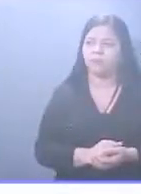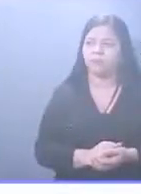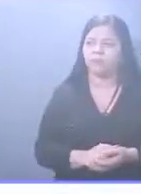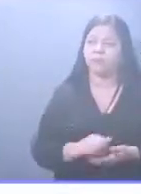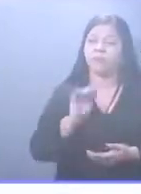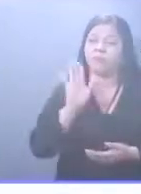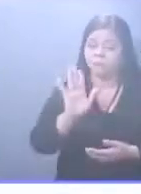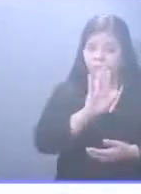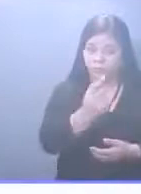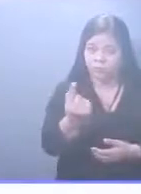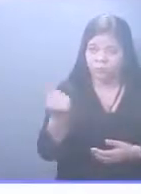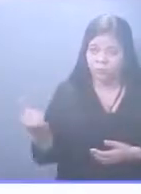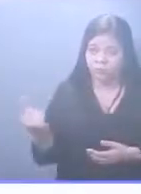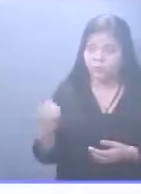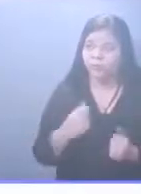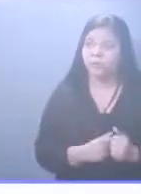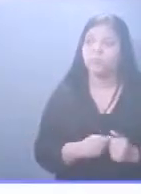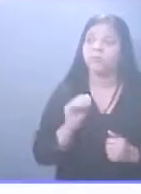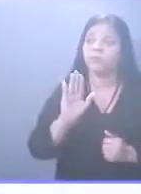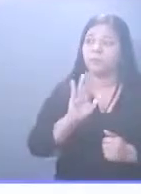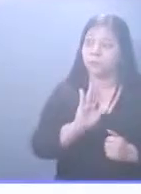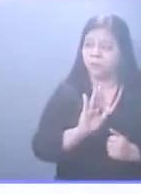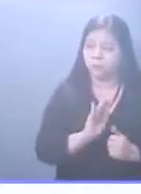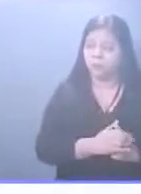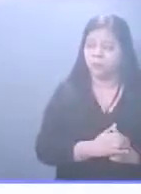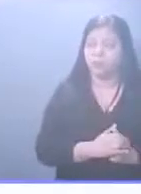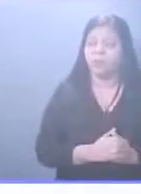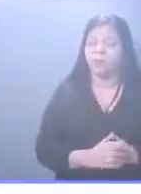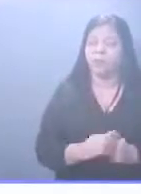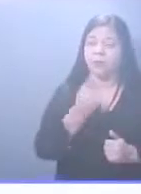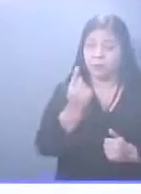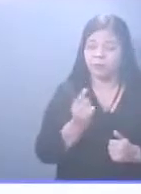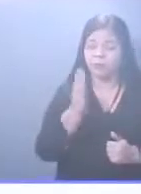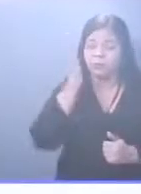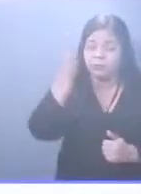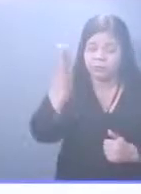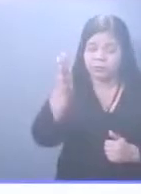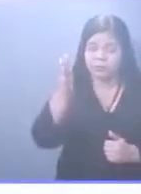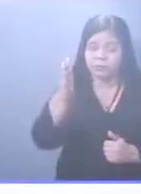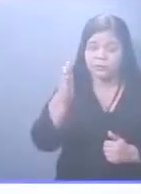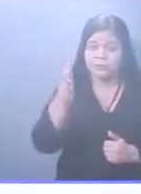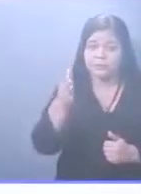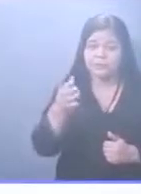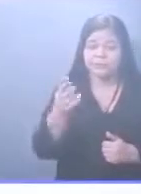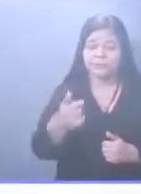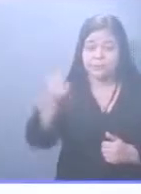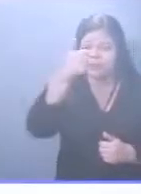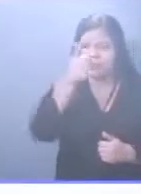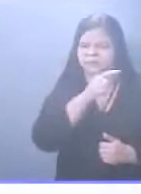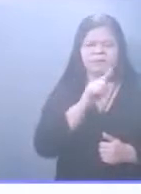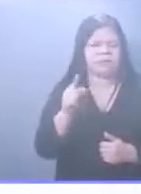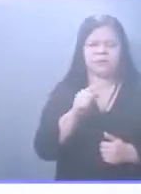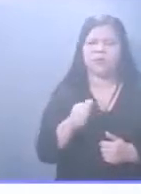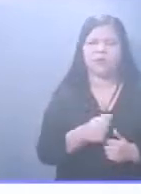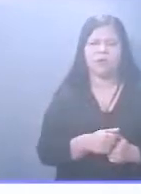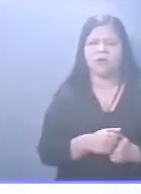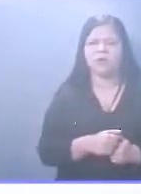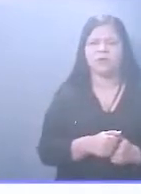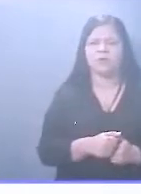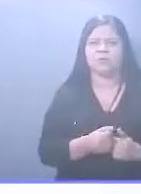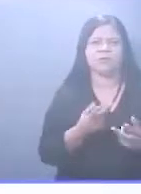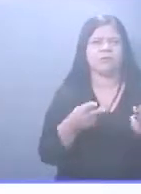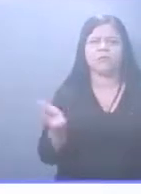Sus candidatos, sus potenciales funcionarios, presidente, no valen la sangre de ningún